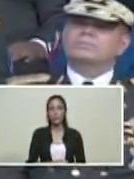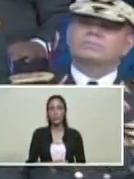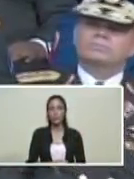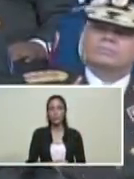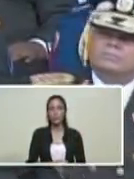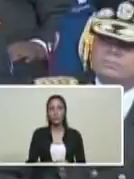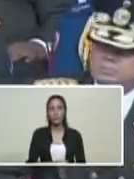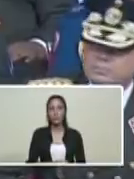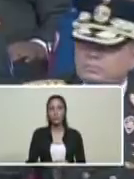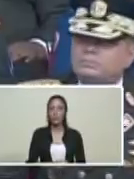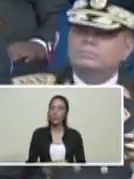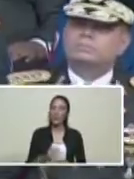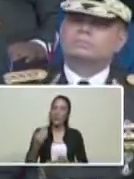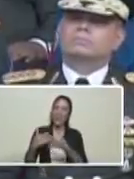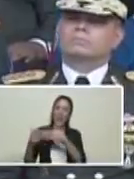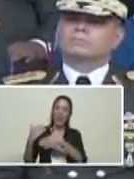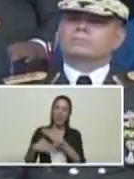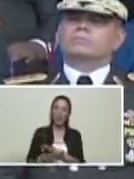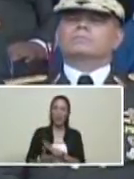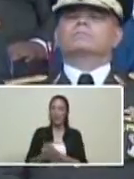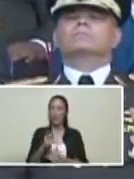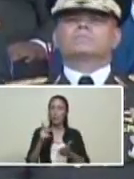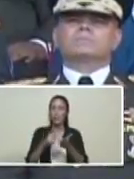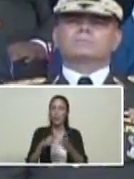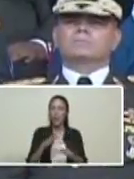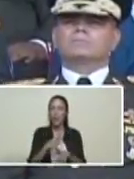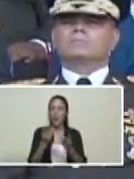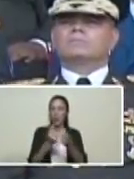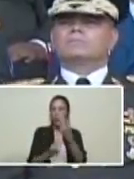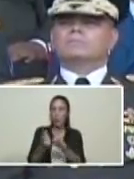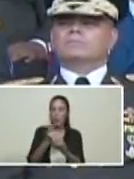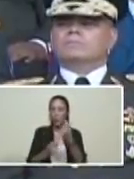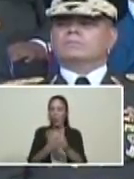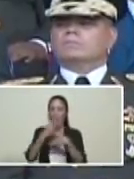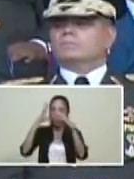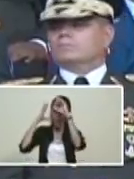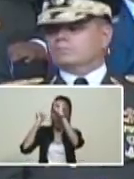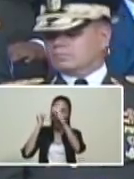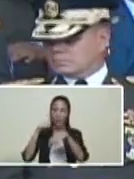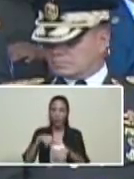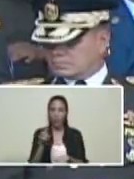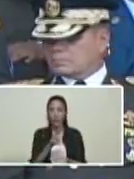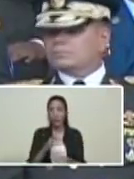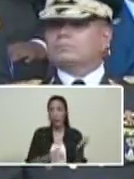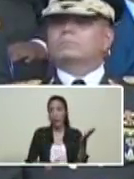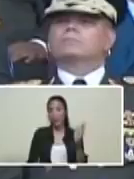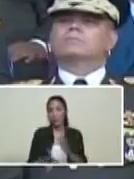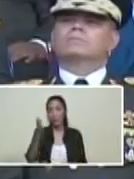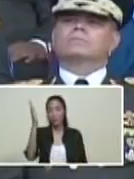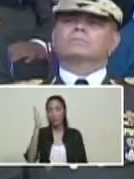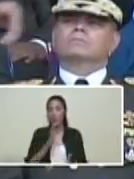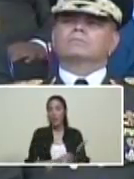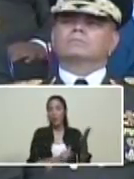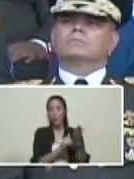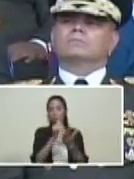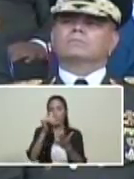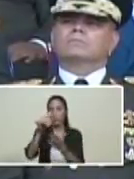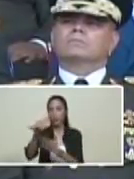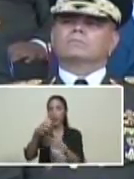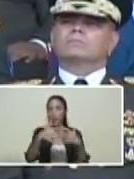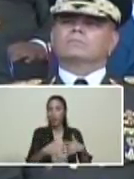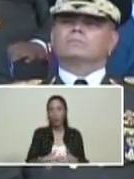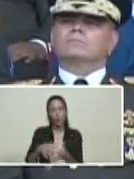es encargado de negocios de eeuu el embajada en venezuela que hoy se fue ya debe haber aterrizado en eeuu